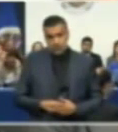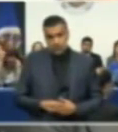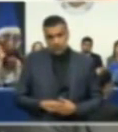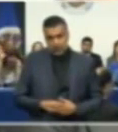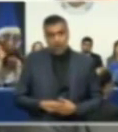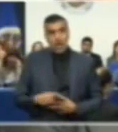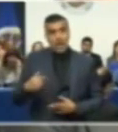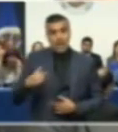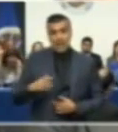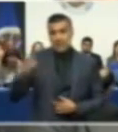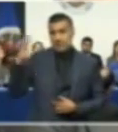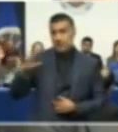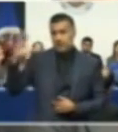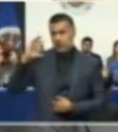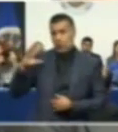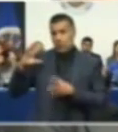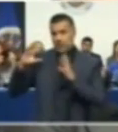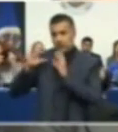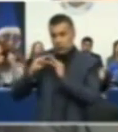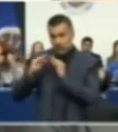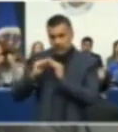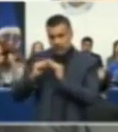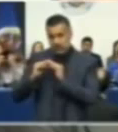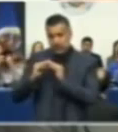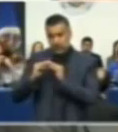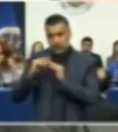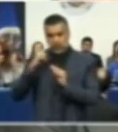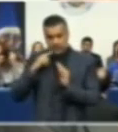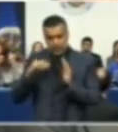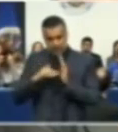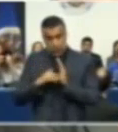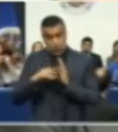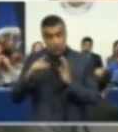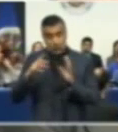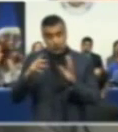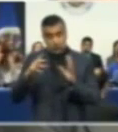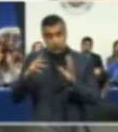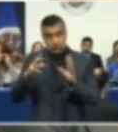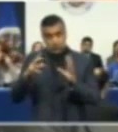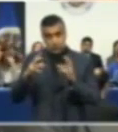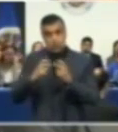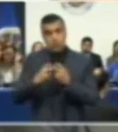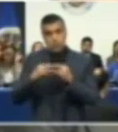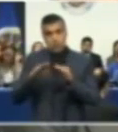en nuestro pasado periodo de sesiones, me refiero con audiencias públicas,